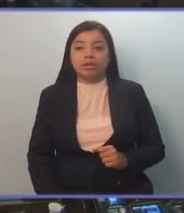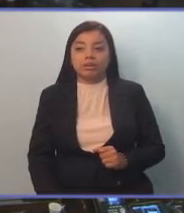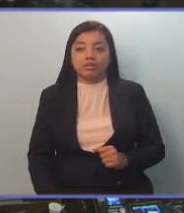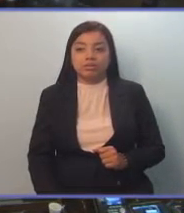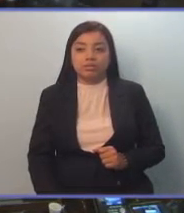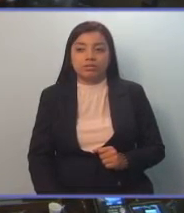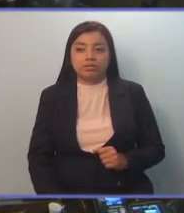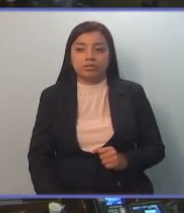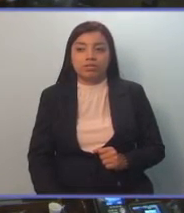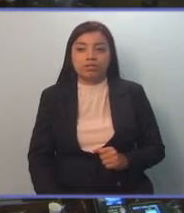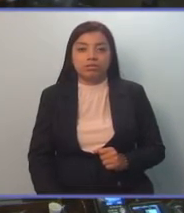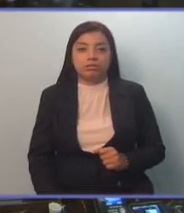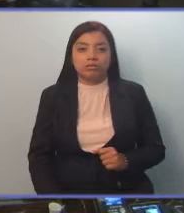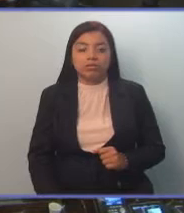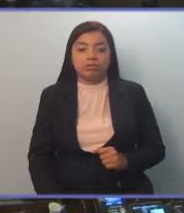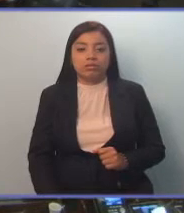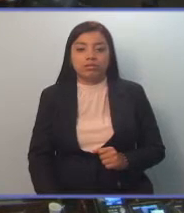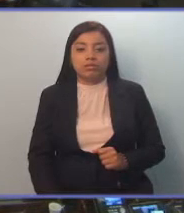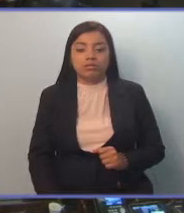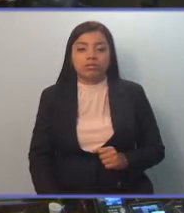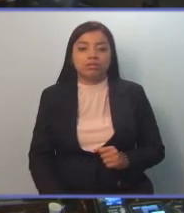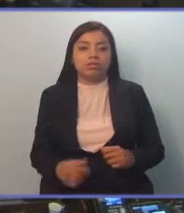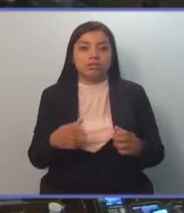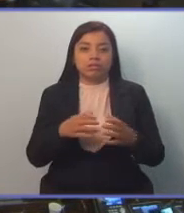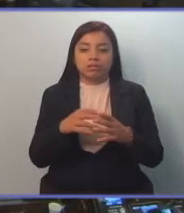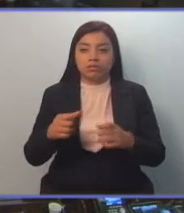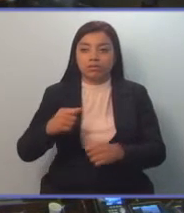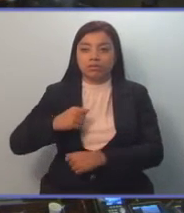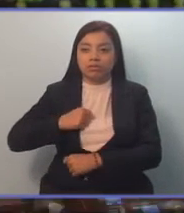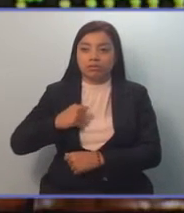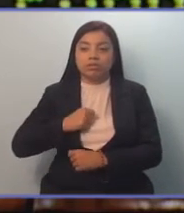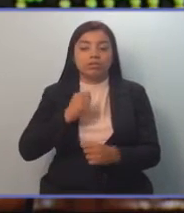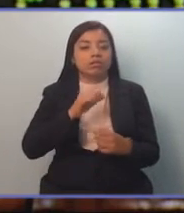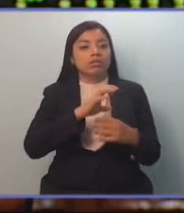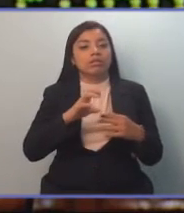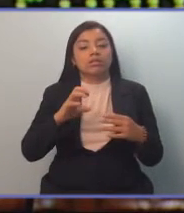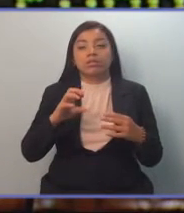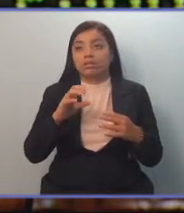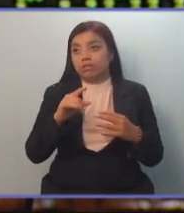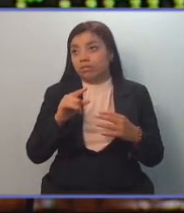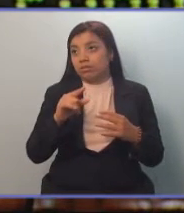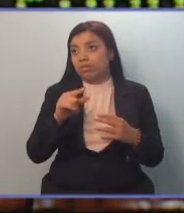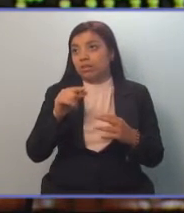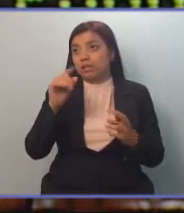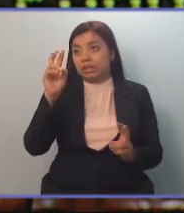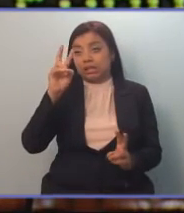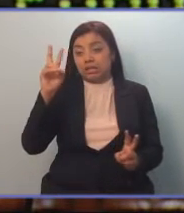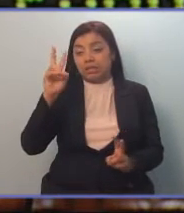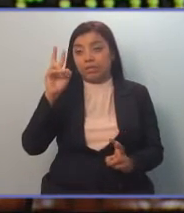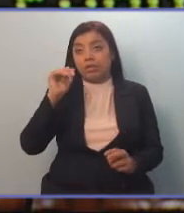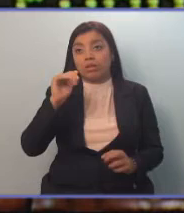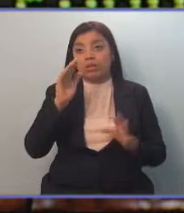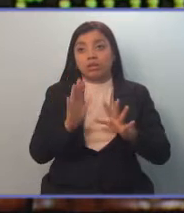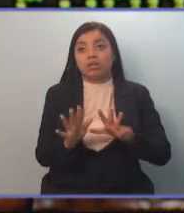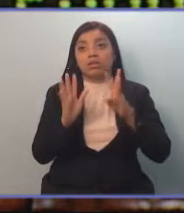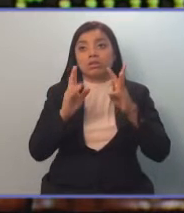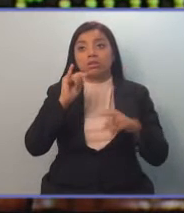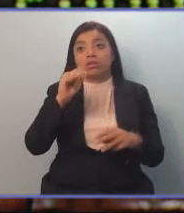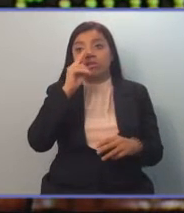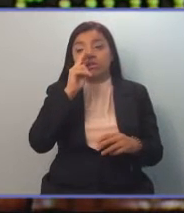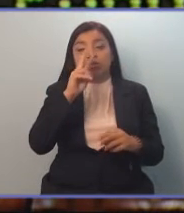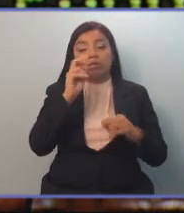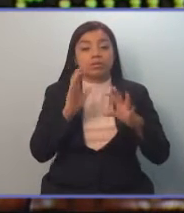Con gusto, presidente. Comisión de Defensa, Palacio Legislativo, San Salvador, 18 de junio de